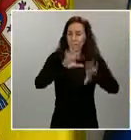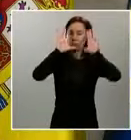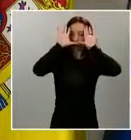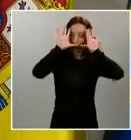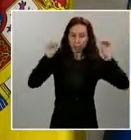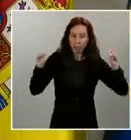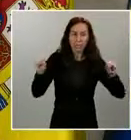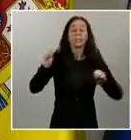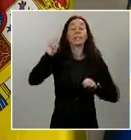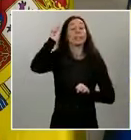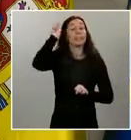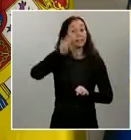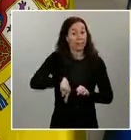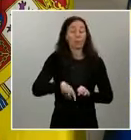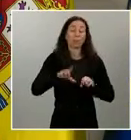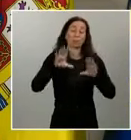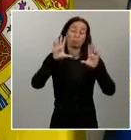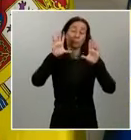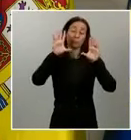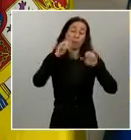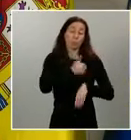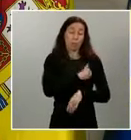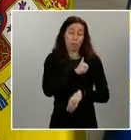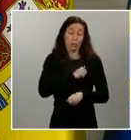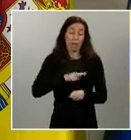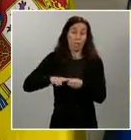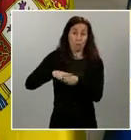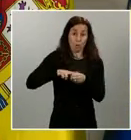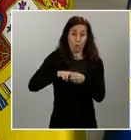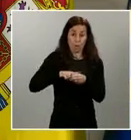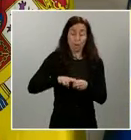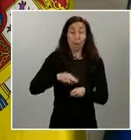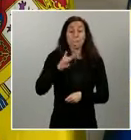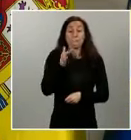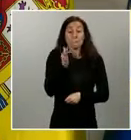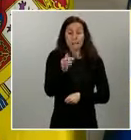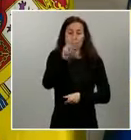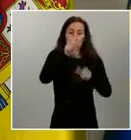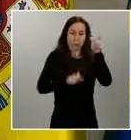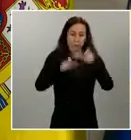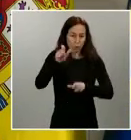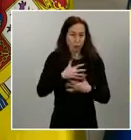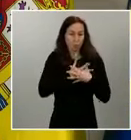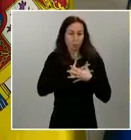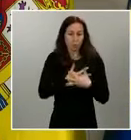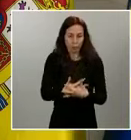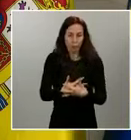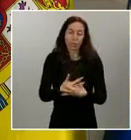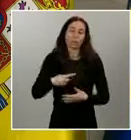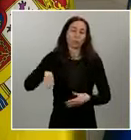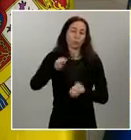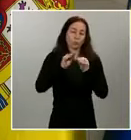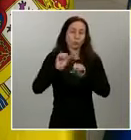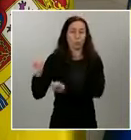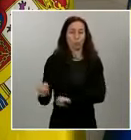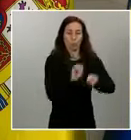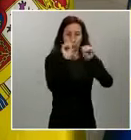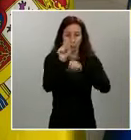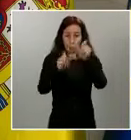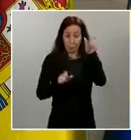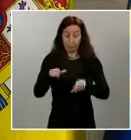Policía Municipal y de personal y voluntarios de Protección Civil. Concretamente en la Comunidad de Madrid, a través